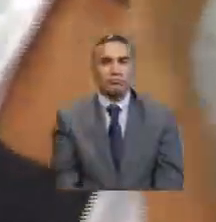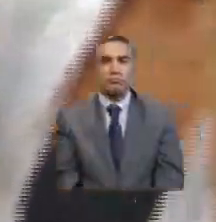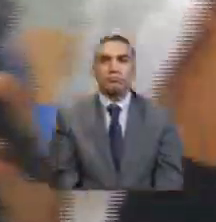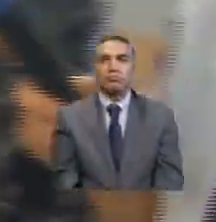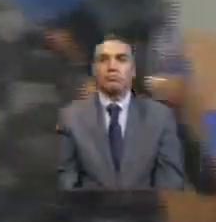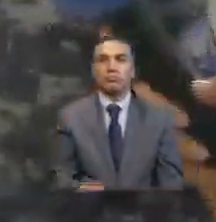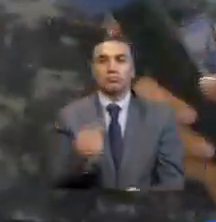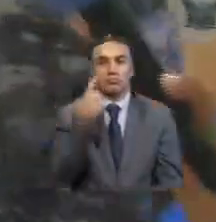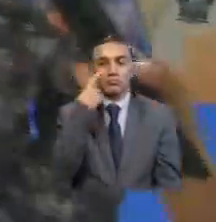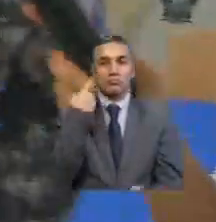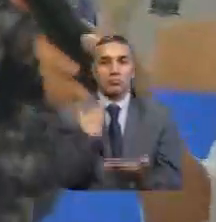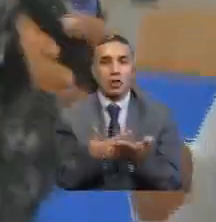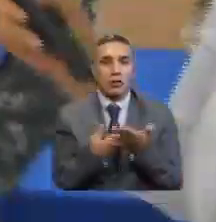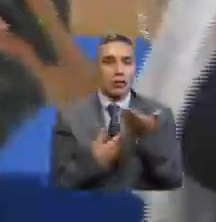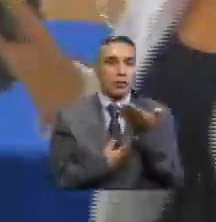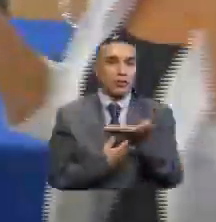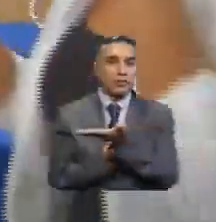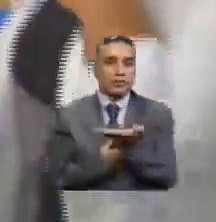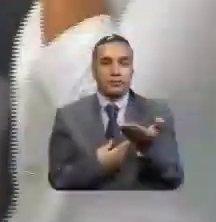las evidencias